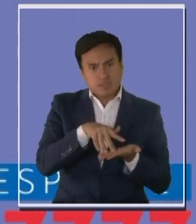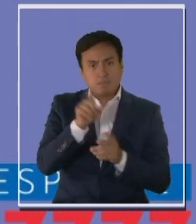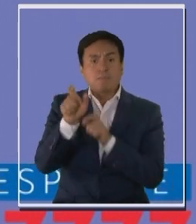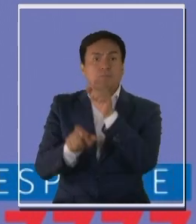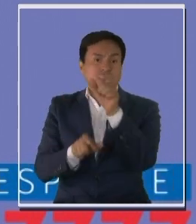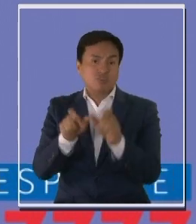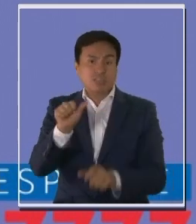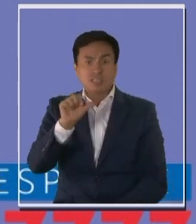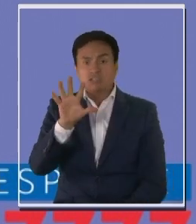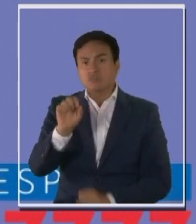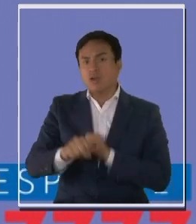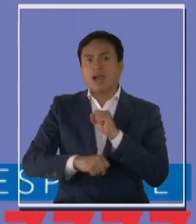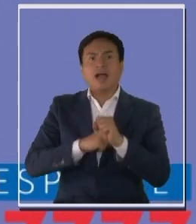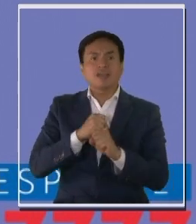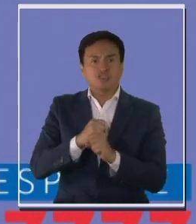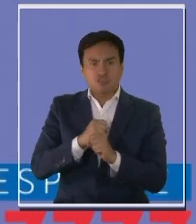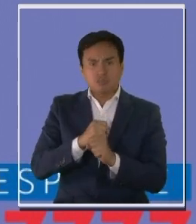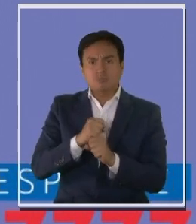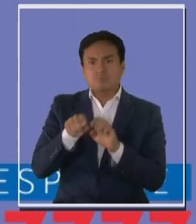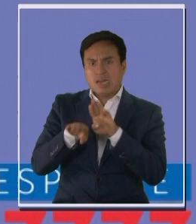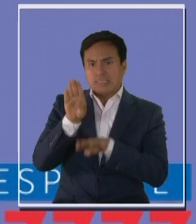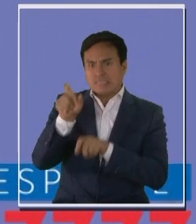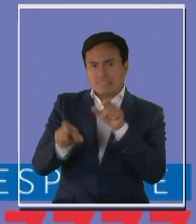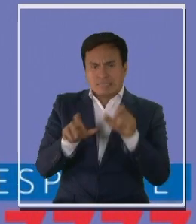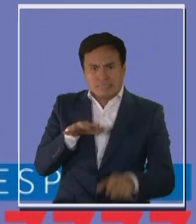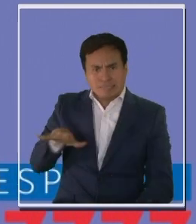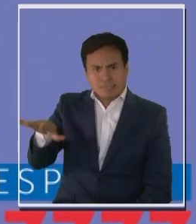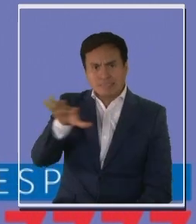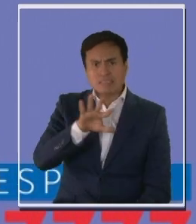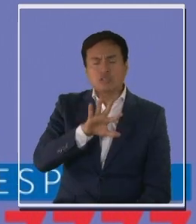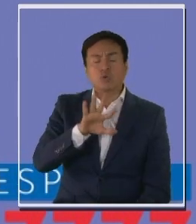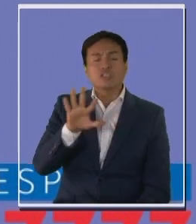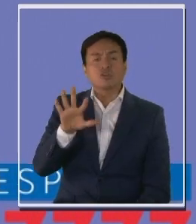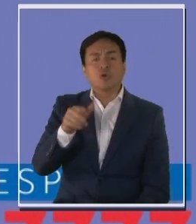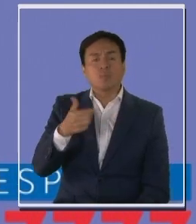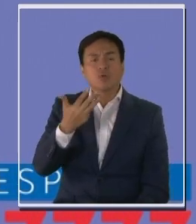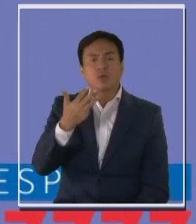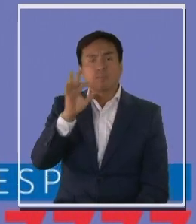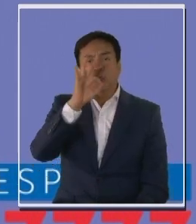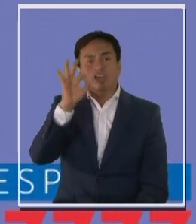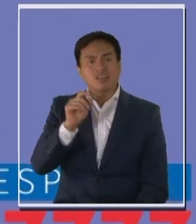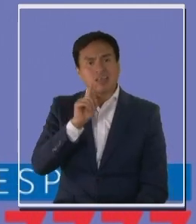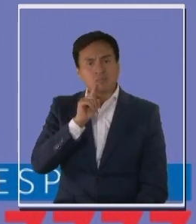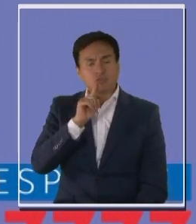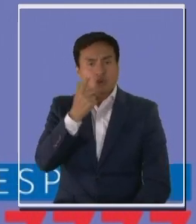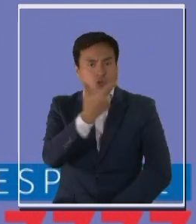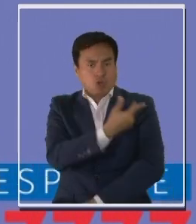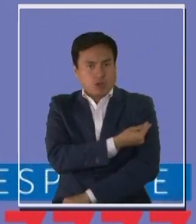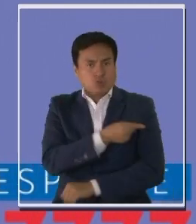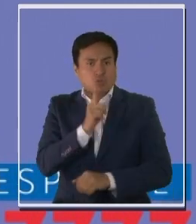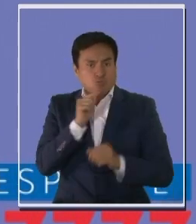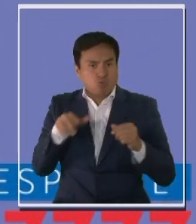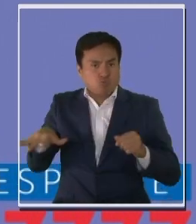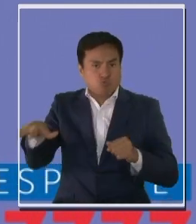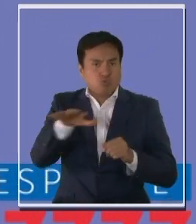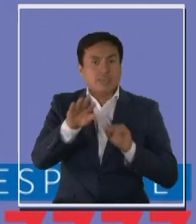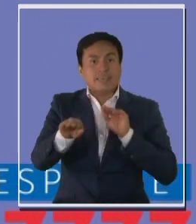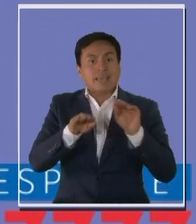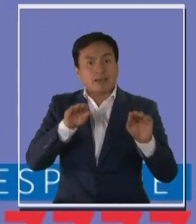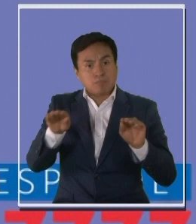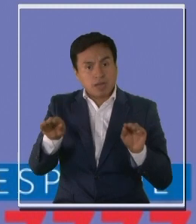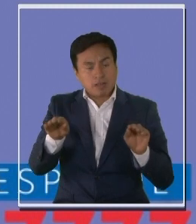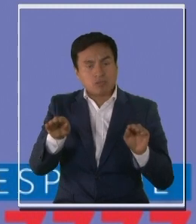las personas de 65 años o más que llevamos un 55,9% de cobertura y hacemos el llamado